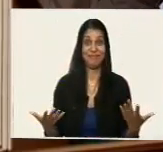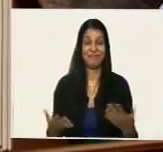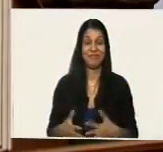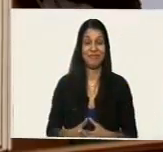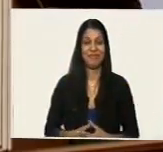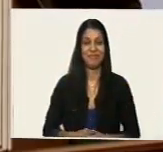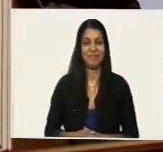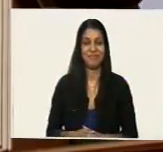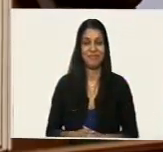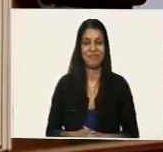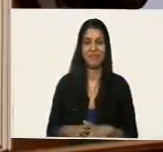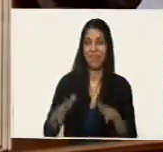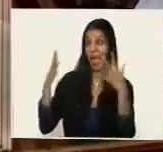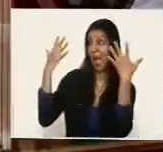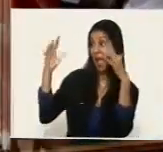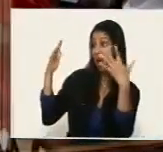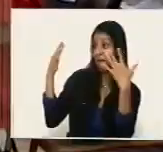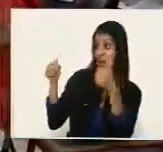Yo lo aplaudo.